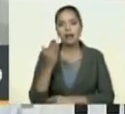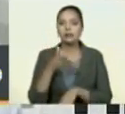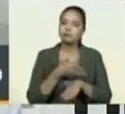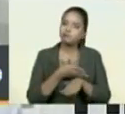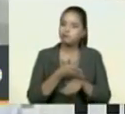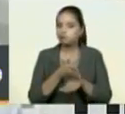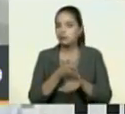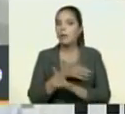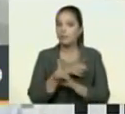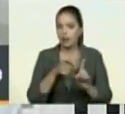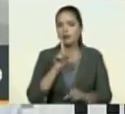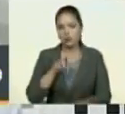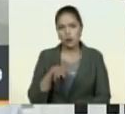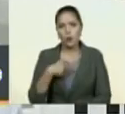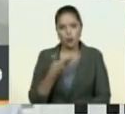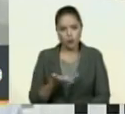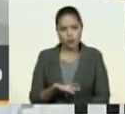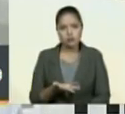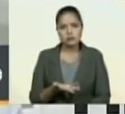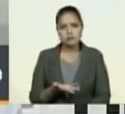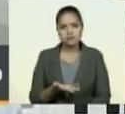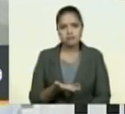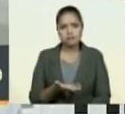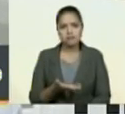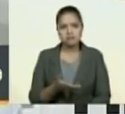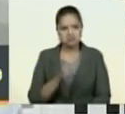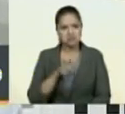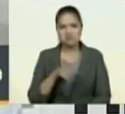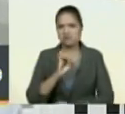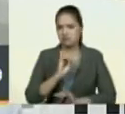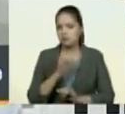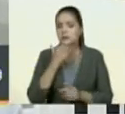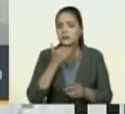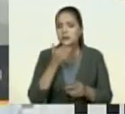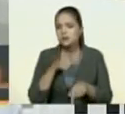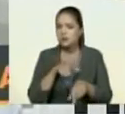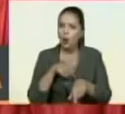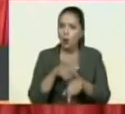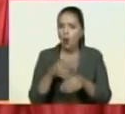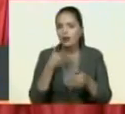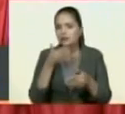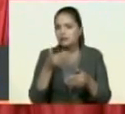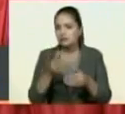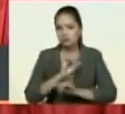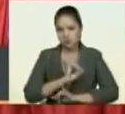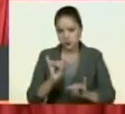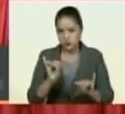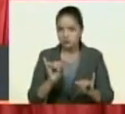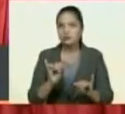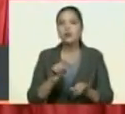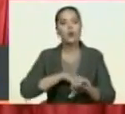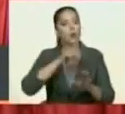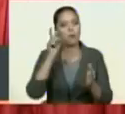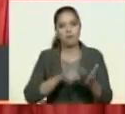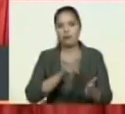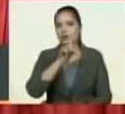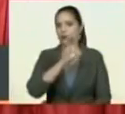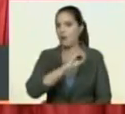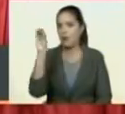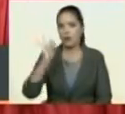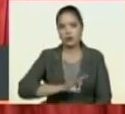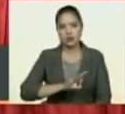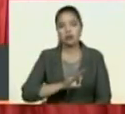retrasos, pero también podemos asegurar que en la próxima hora ya estaremos con el 100%, al igual